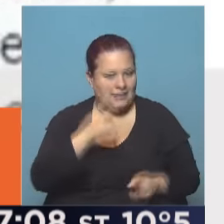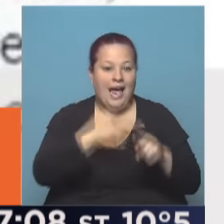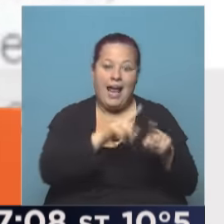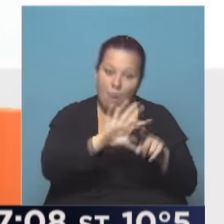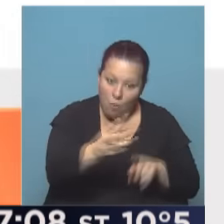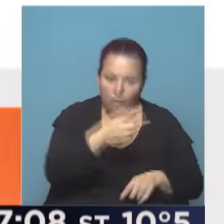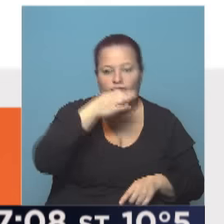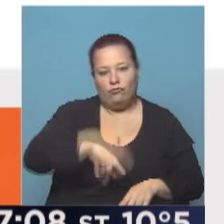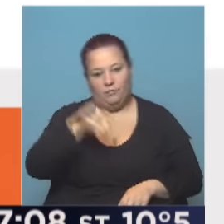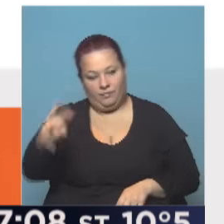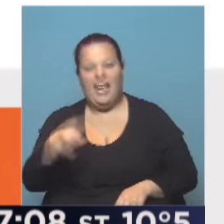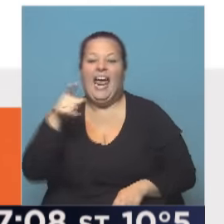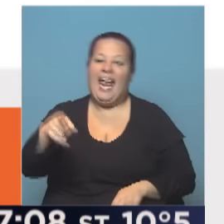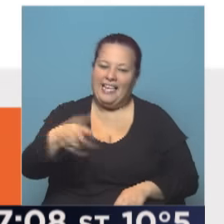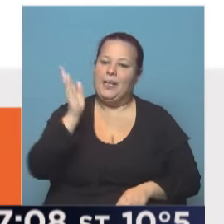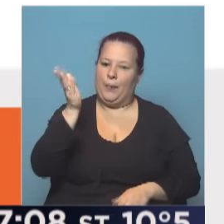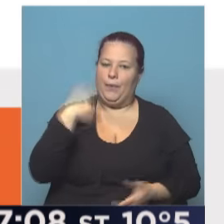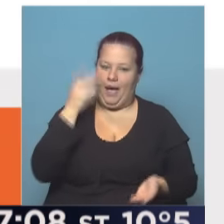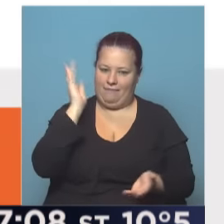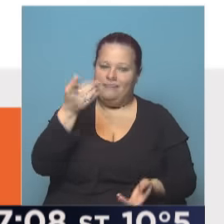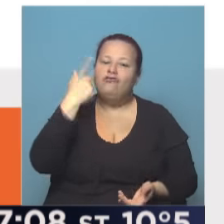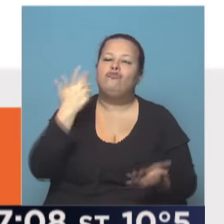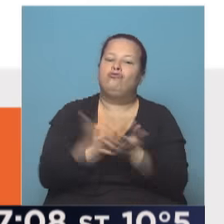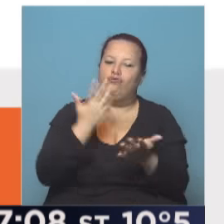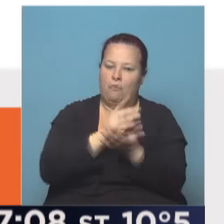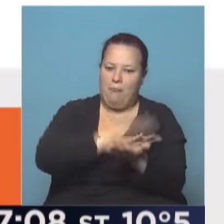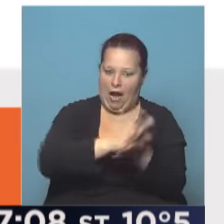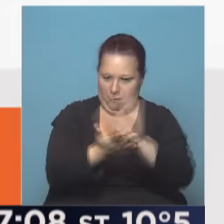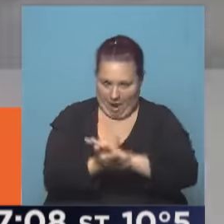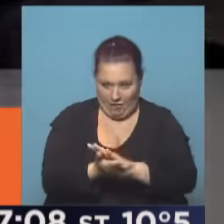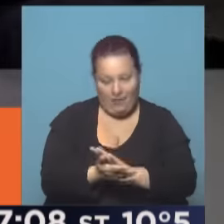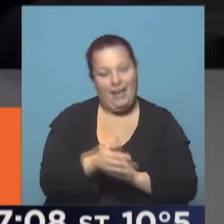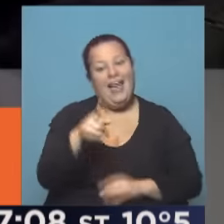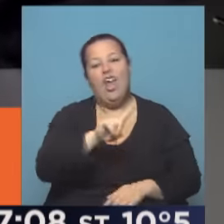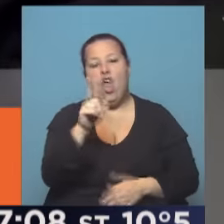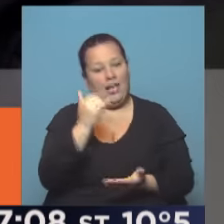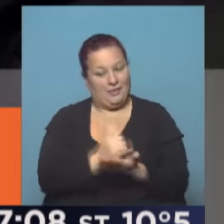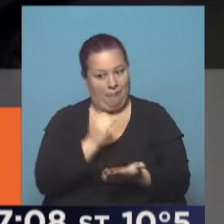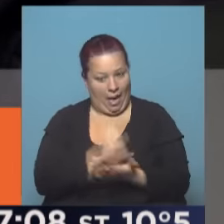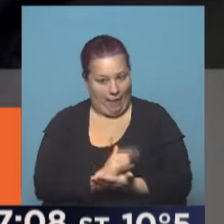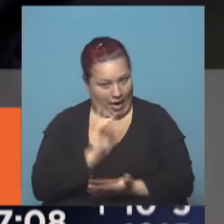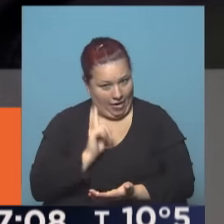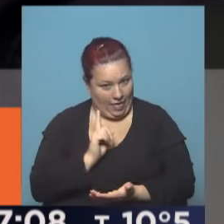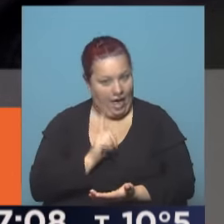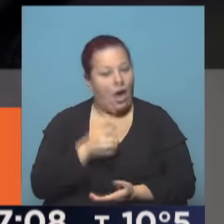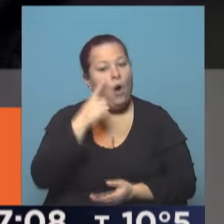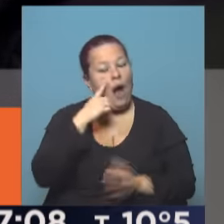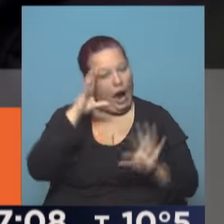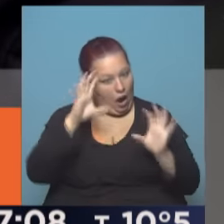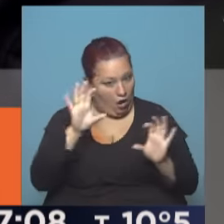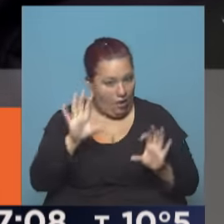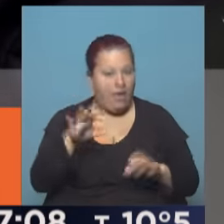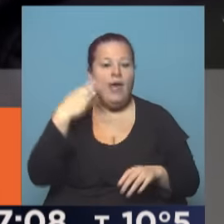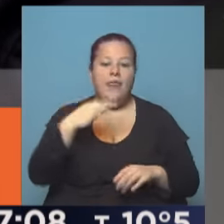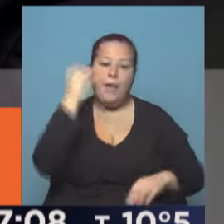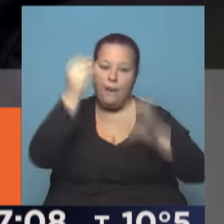este Gil va a pagar lágrima por lágrima eso no es un dato menor eh Hay que tenerlo en cuenta hay